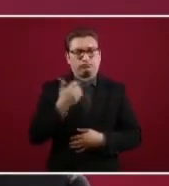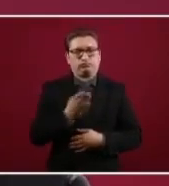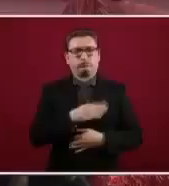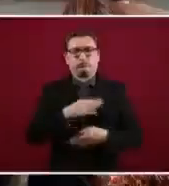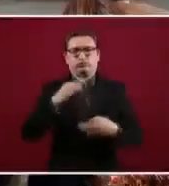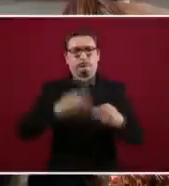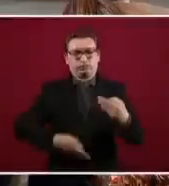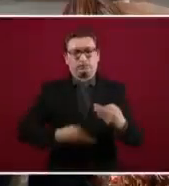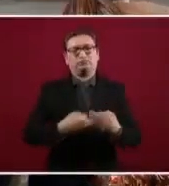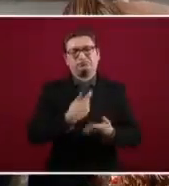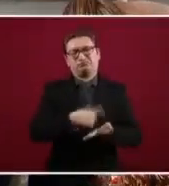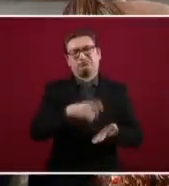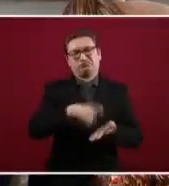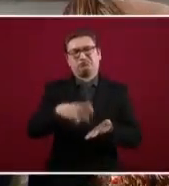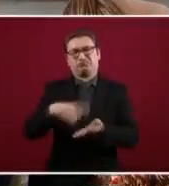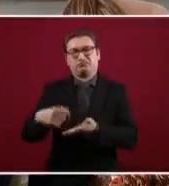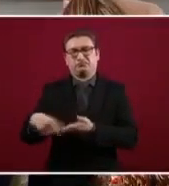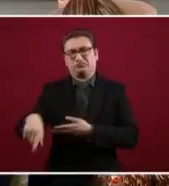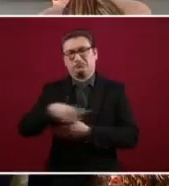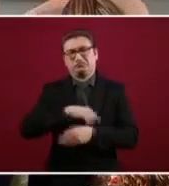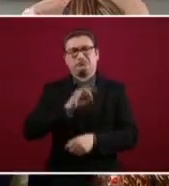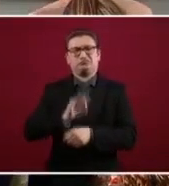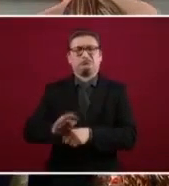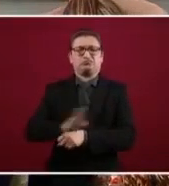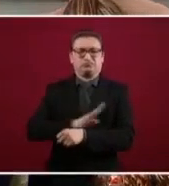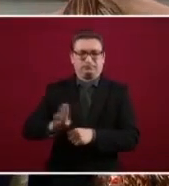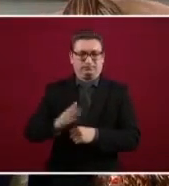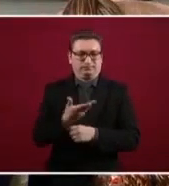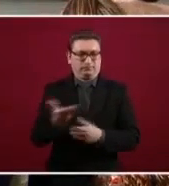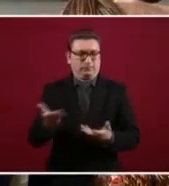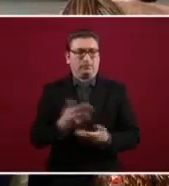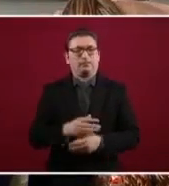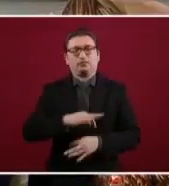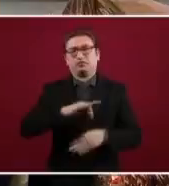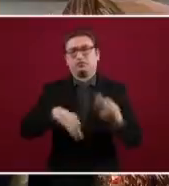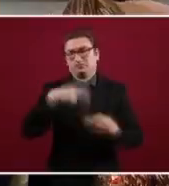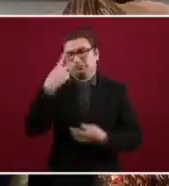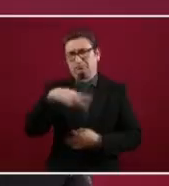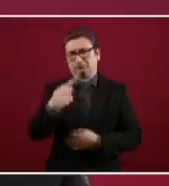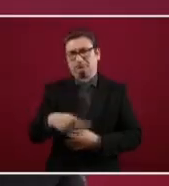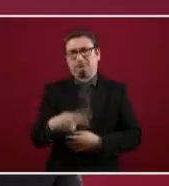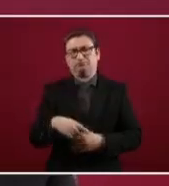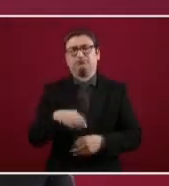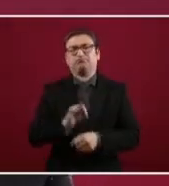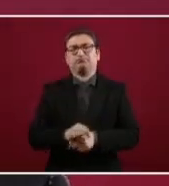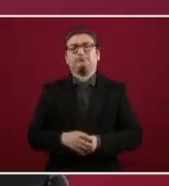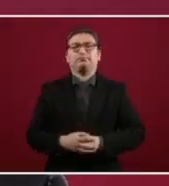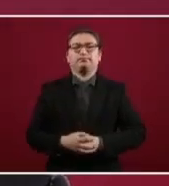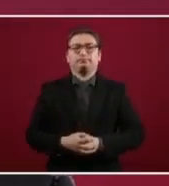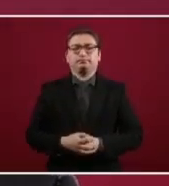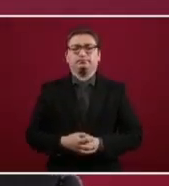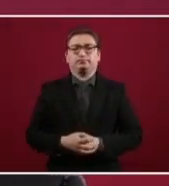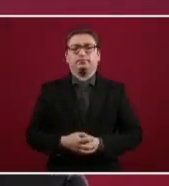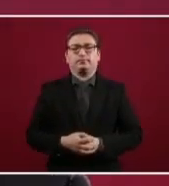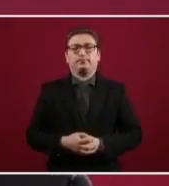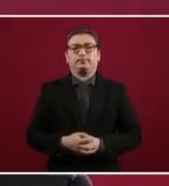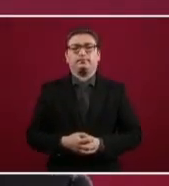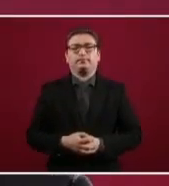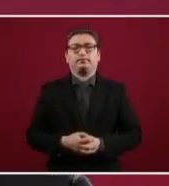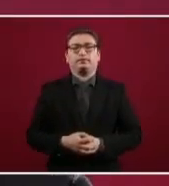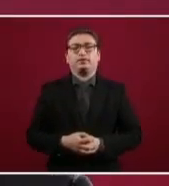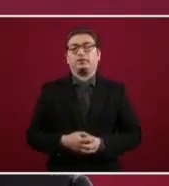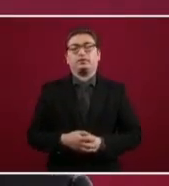este programa de beneficios para los consumidores para las familias mexicanas y otro factor importante